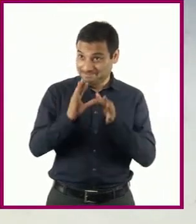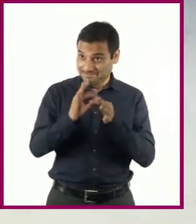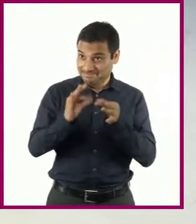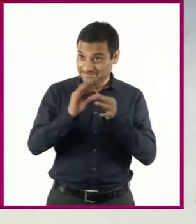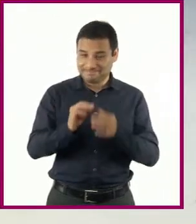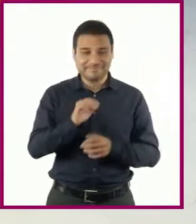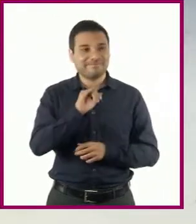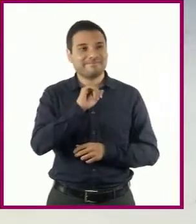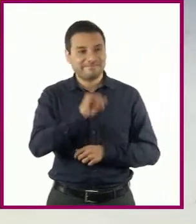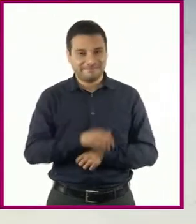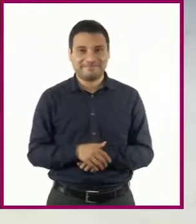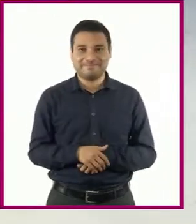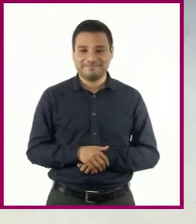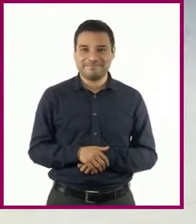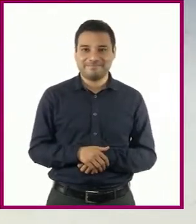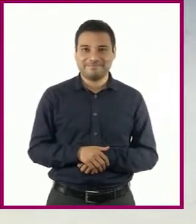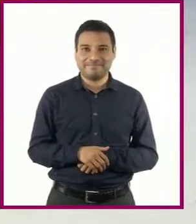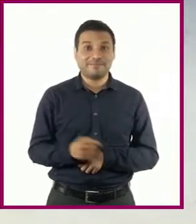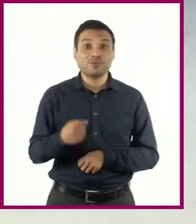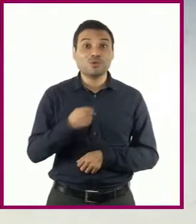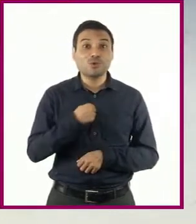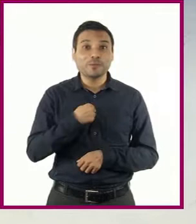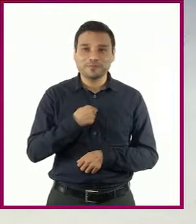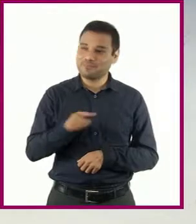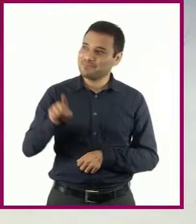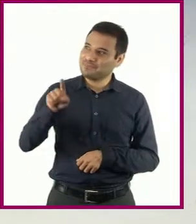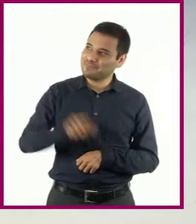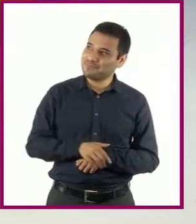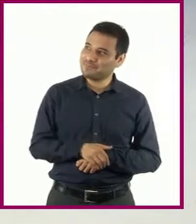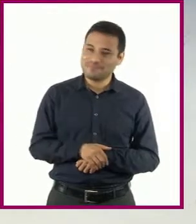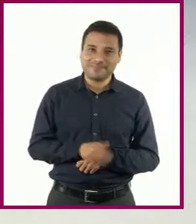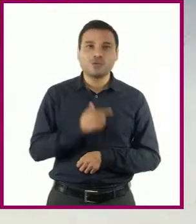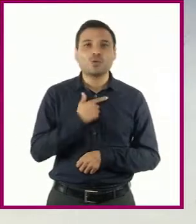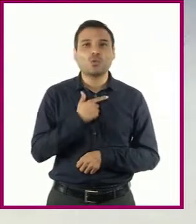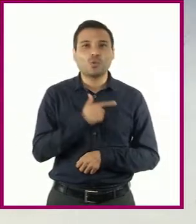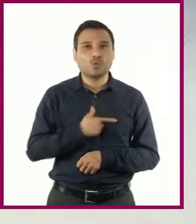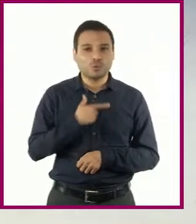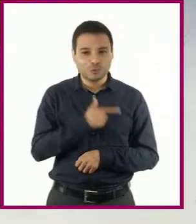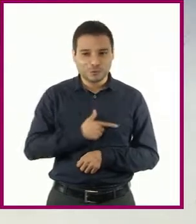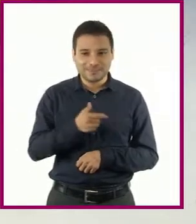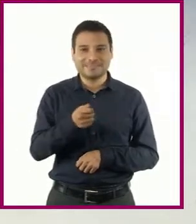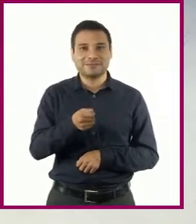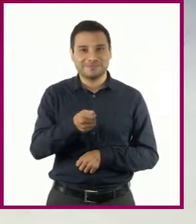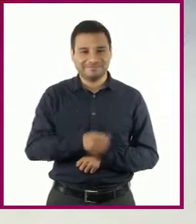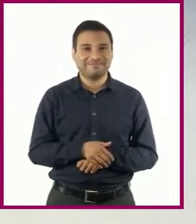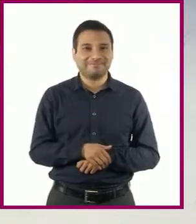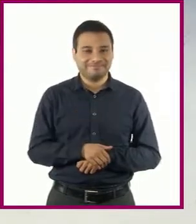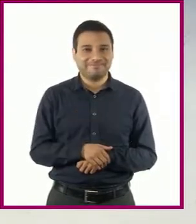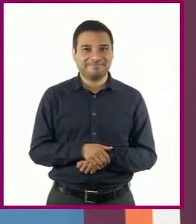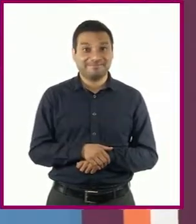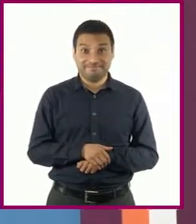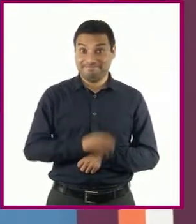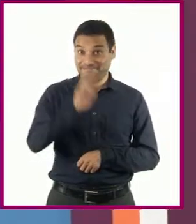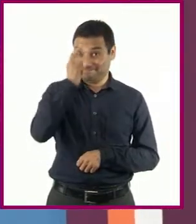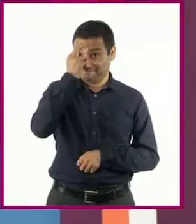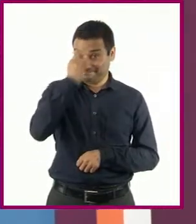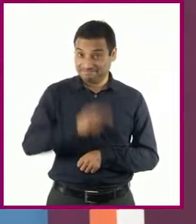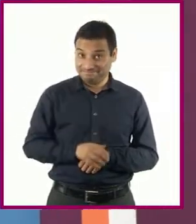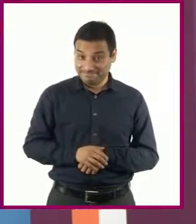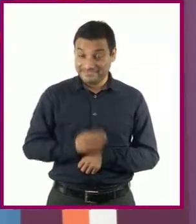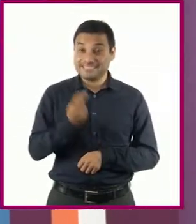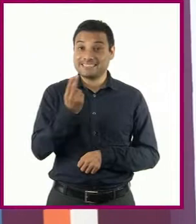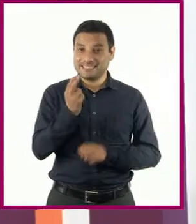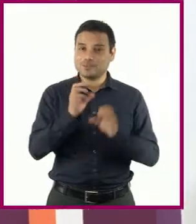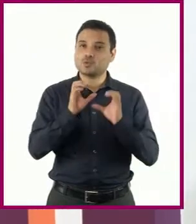¡Claro que sí, maestra! Mi nombre es Nadia Jiménez y es un placer poder saludarles nuevamente. Recuerden que debemos